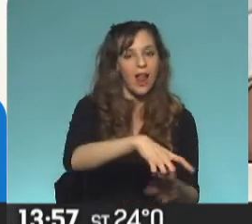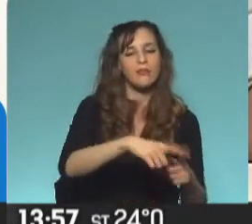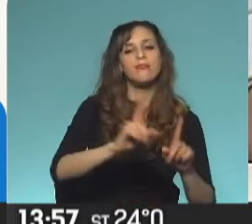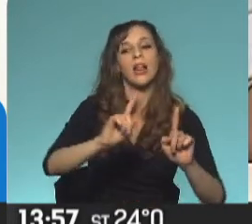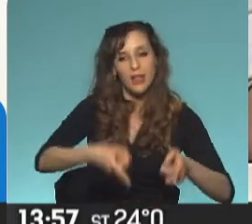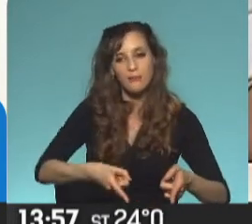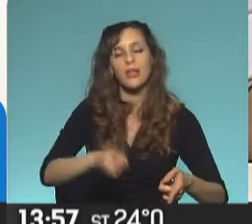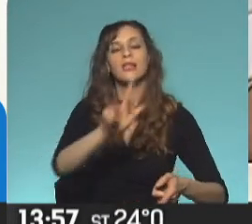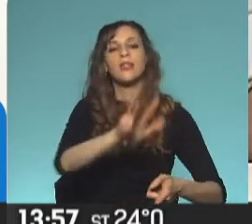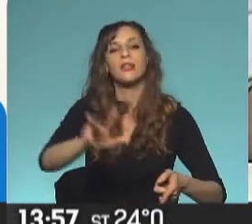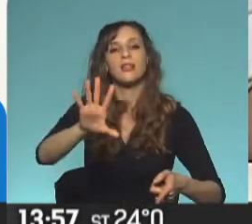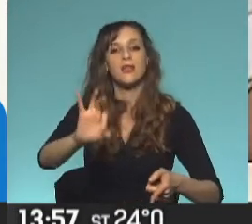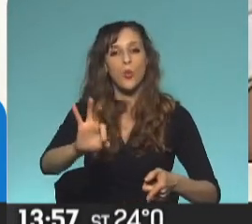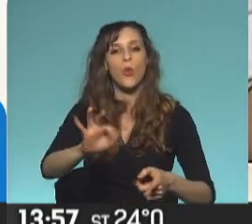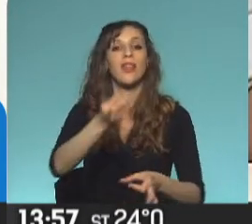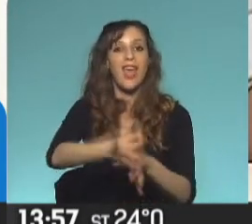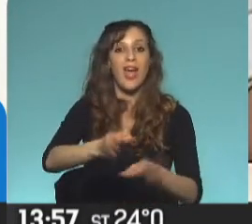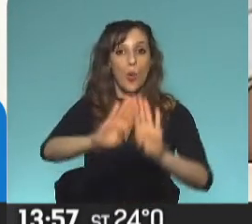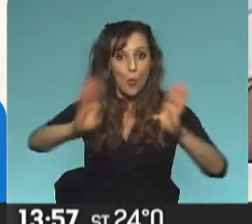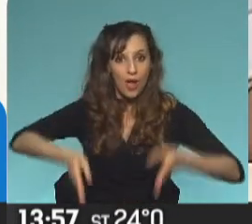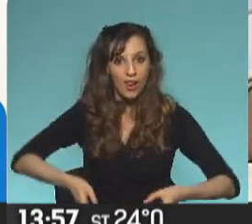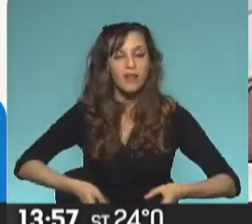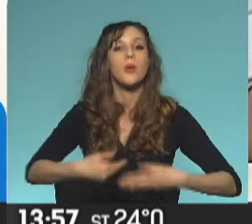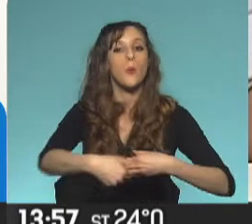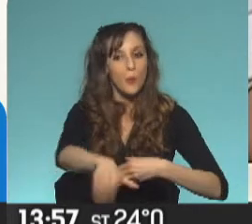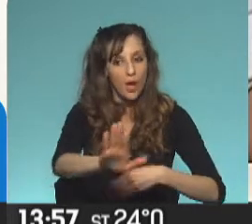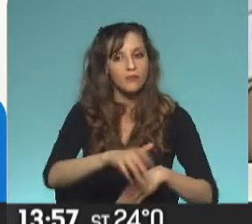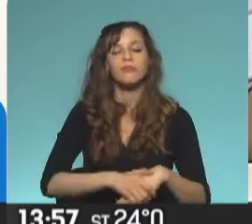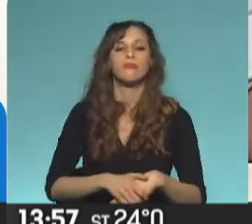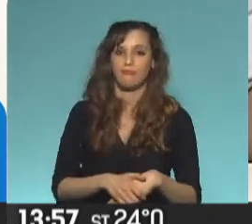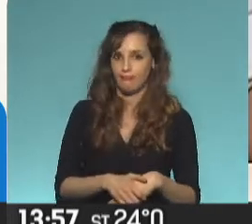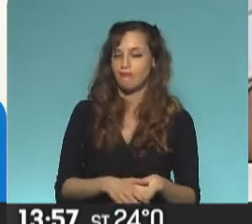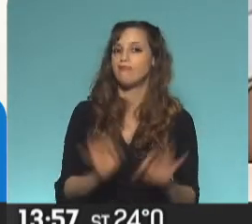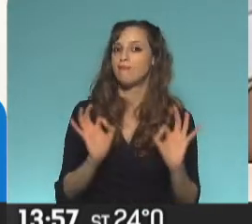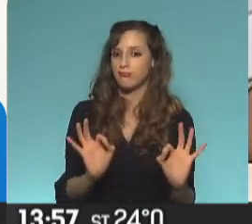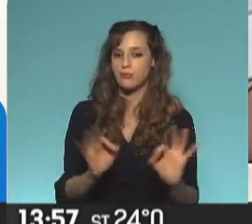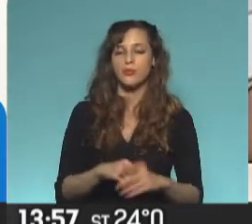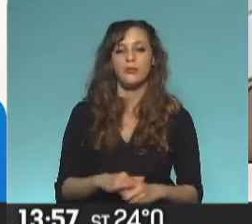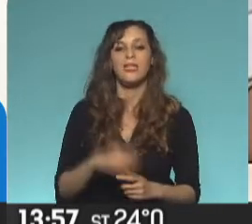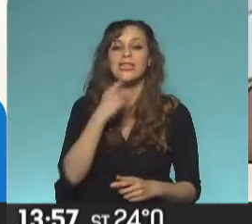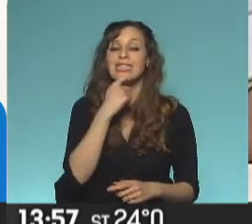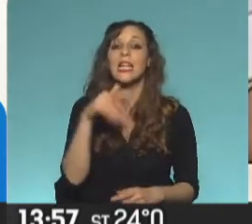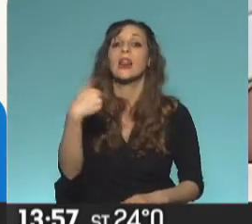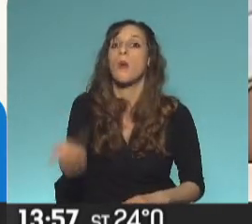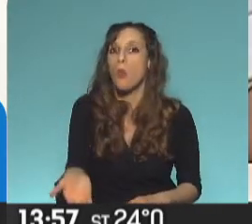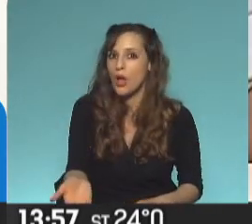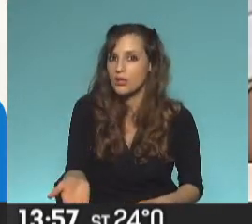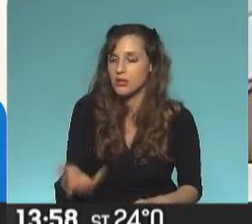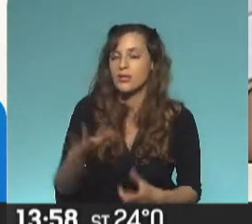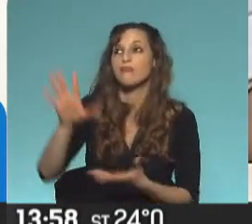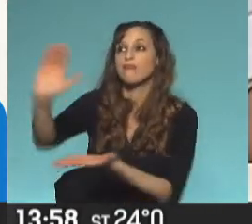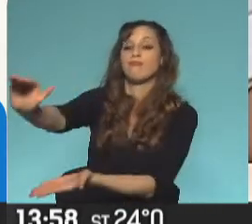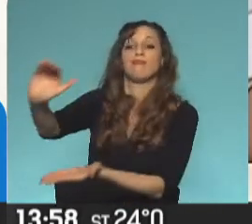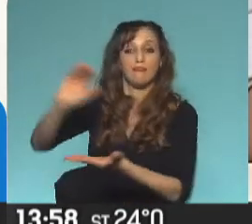350 escuelas donde vamos a estar vacunando la provincia si después recibimos más vacunas y si esas vacunas